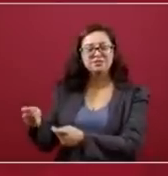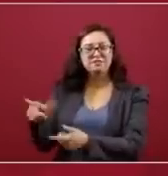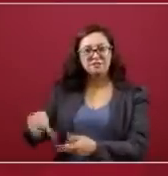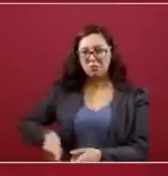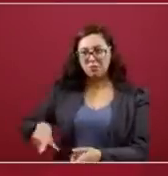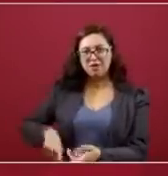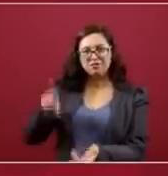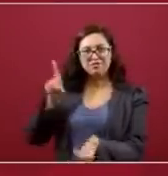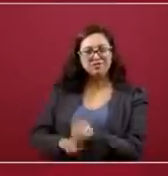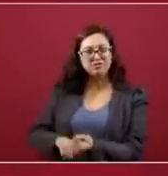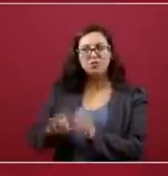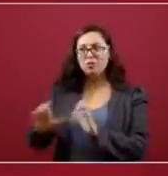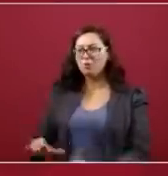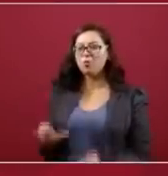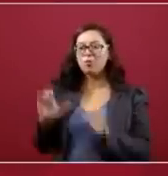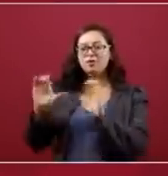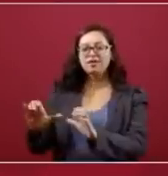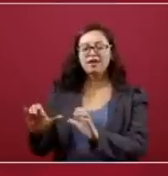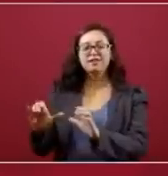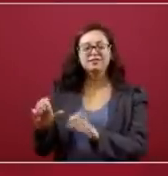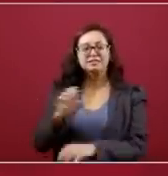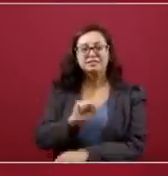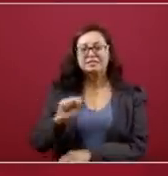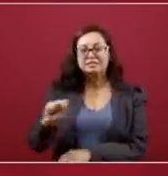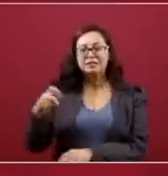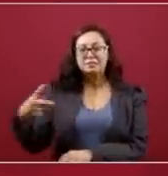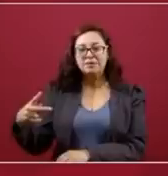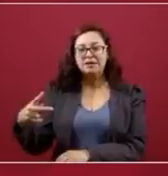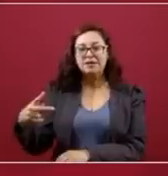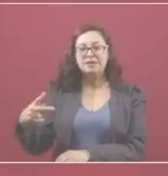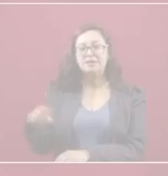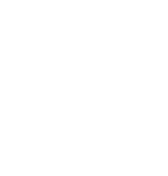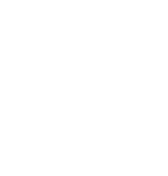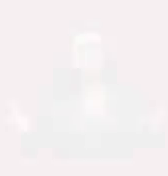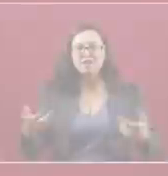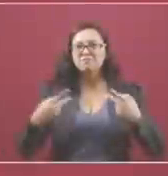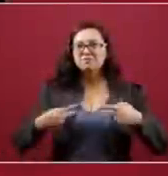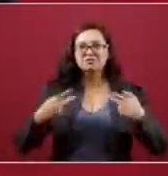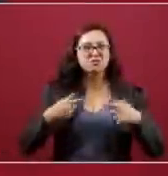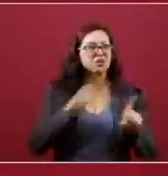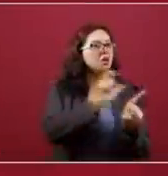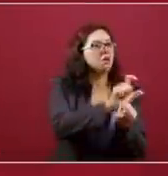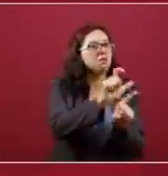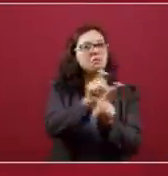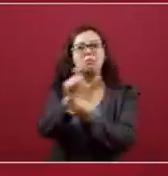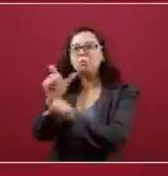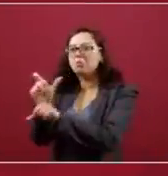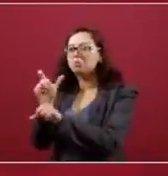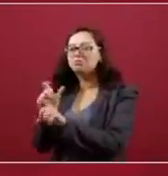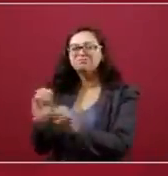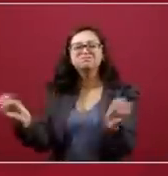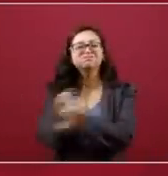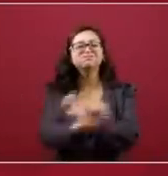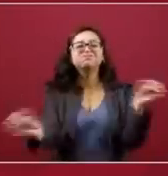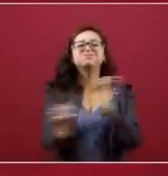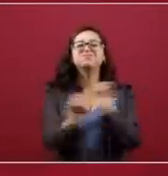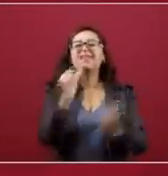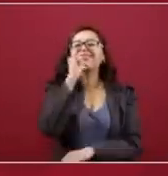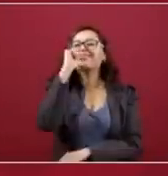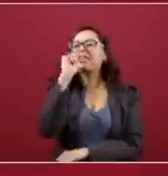gobierno, se atendía con 10,000 elementos, pero el gobierno sí estaba protegido,